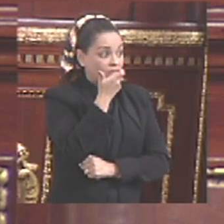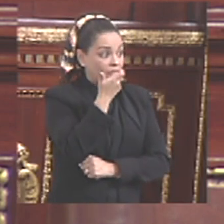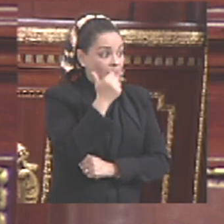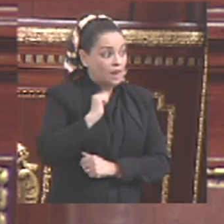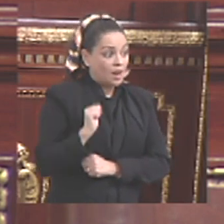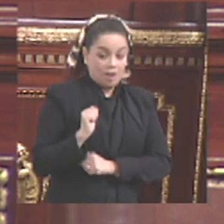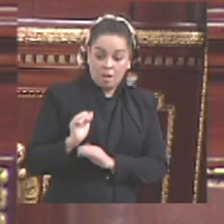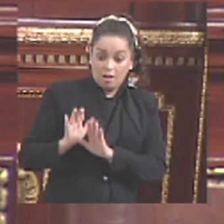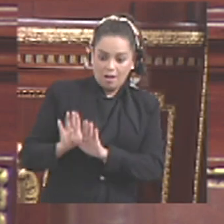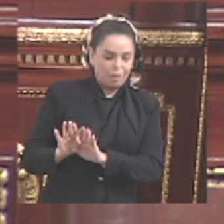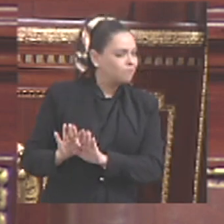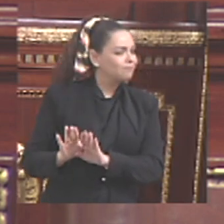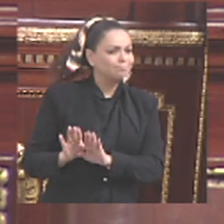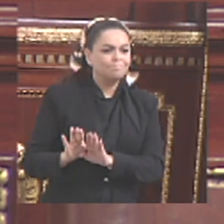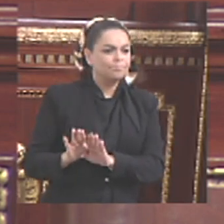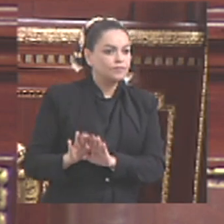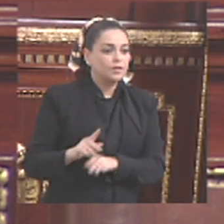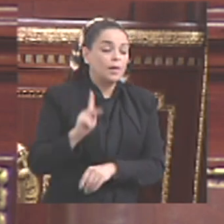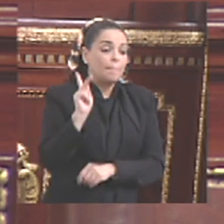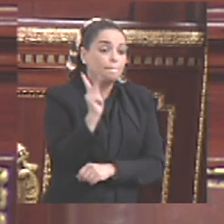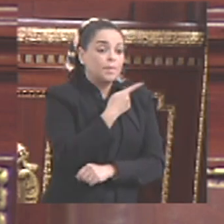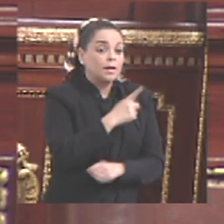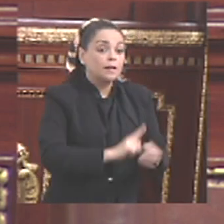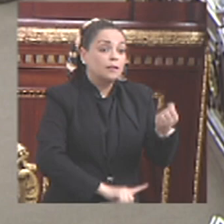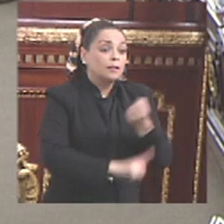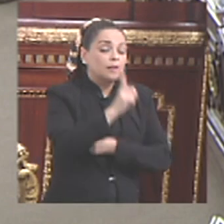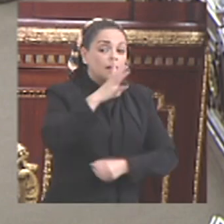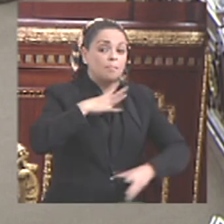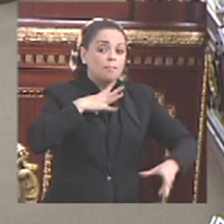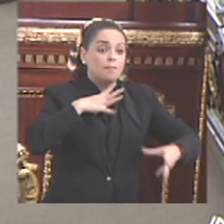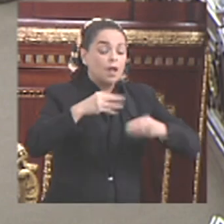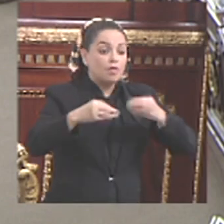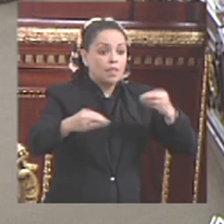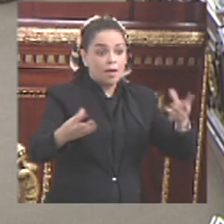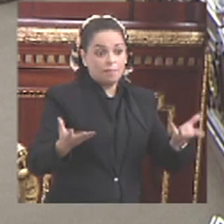olvide. Y todos esos logros fueron durante la pandemia.